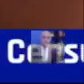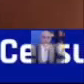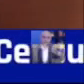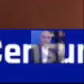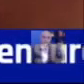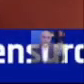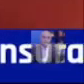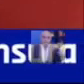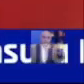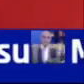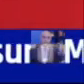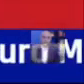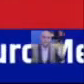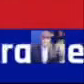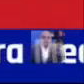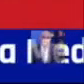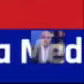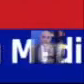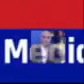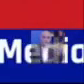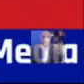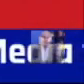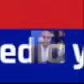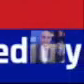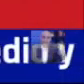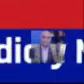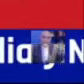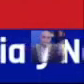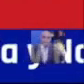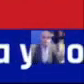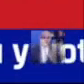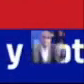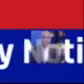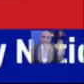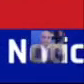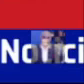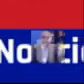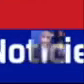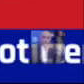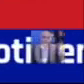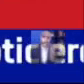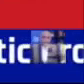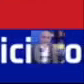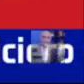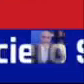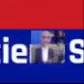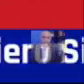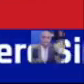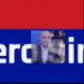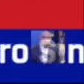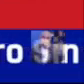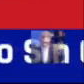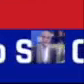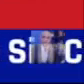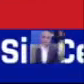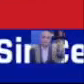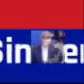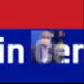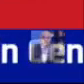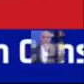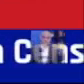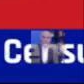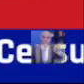a precisar los alcances de esta solicitud del Instituto Nacional de Acceso a la Información hacia la